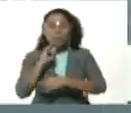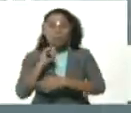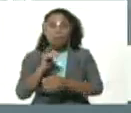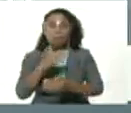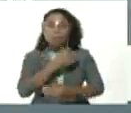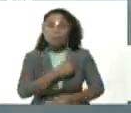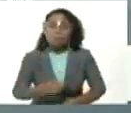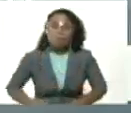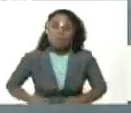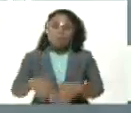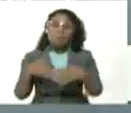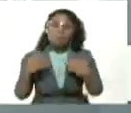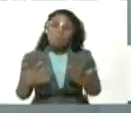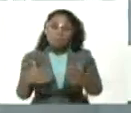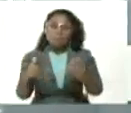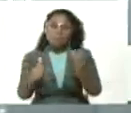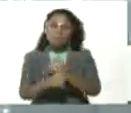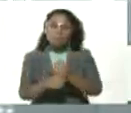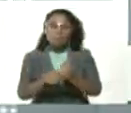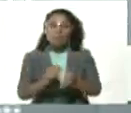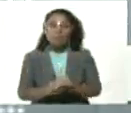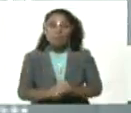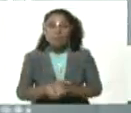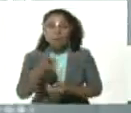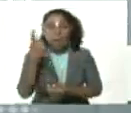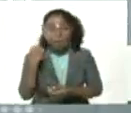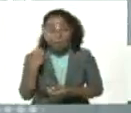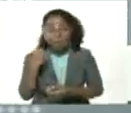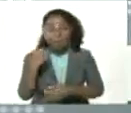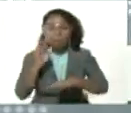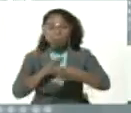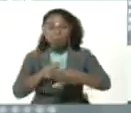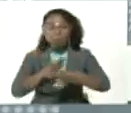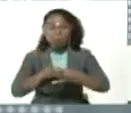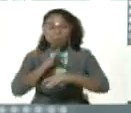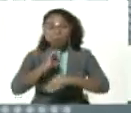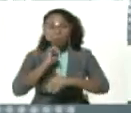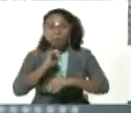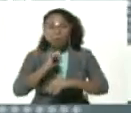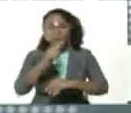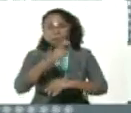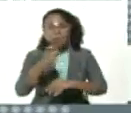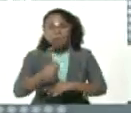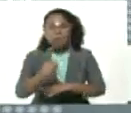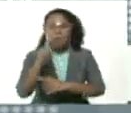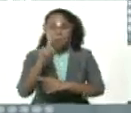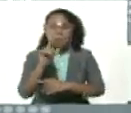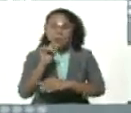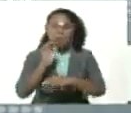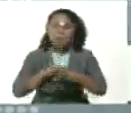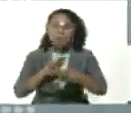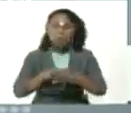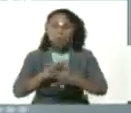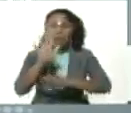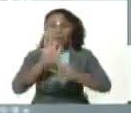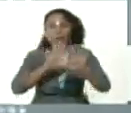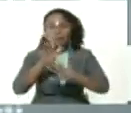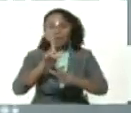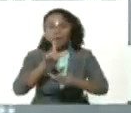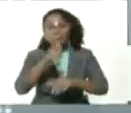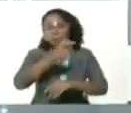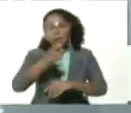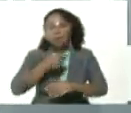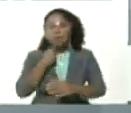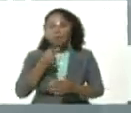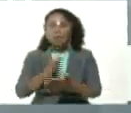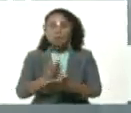presidente, que hemos tenido, ayer cuando le pasábamos el informe, teníamos un reporte de 15 personas